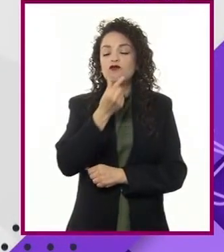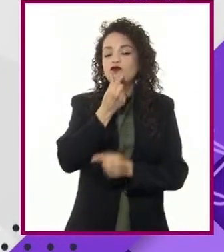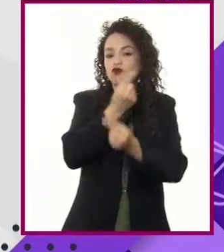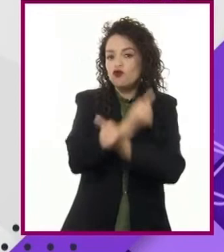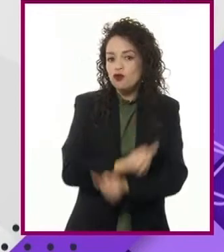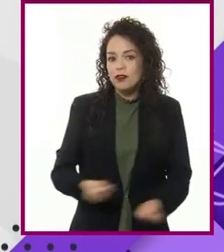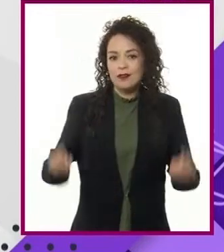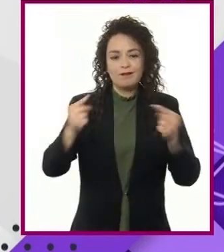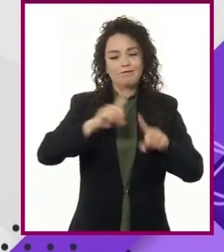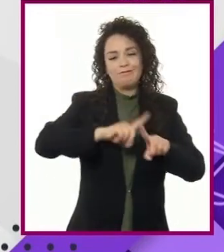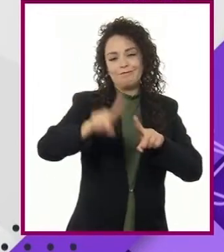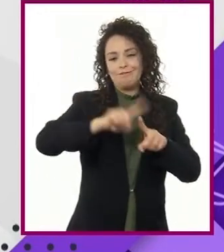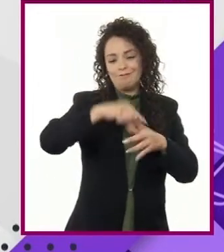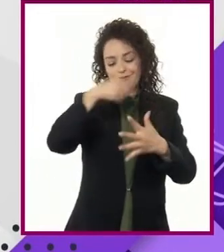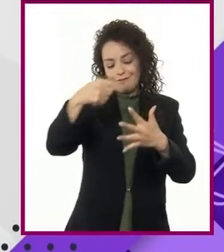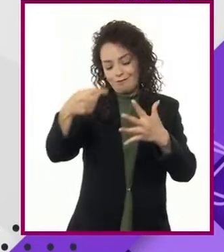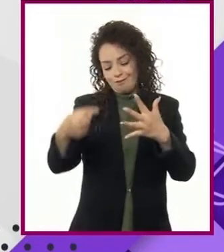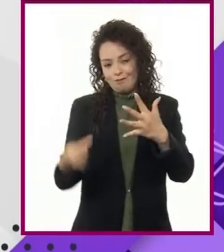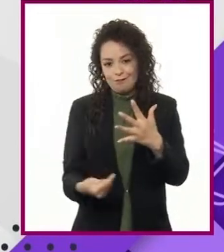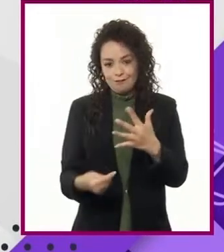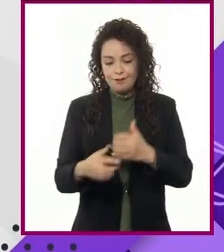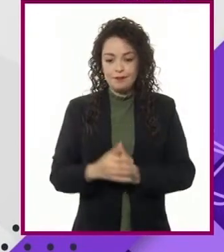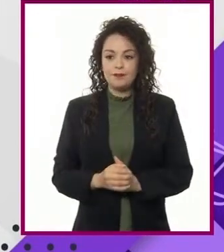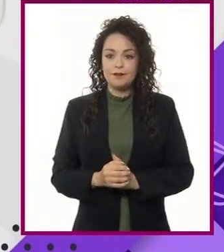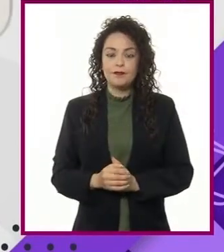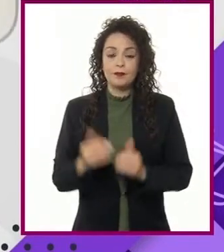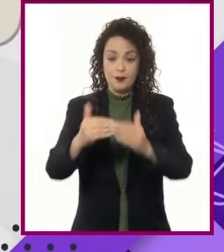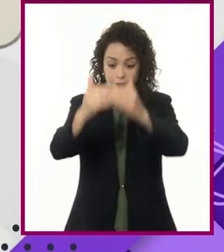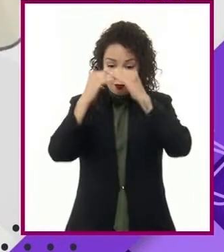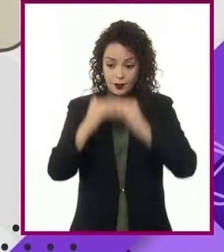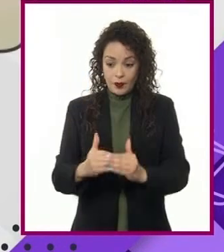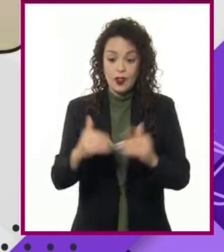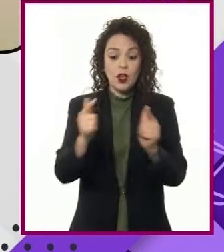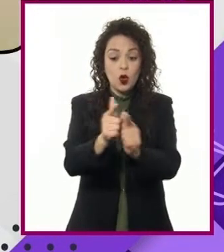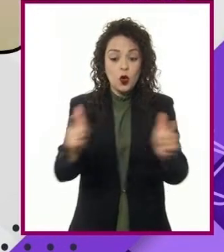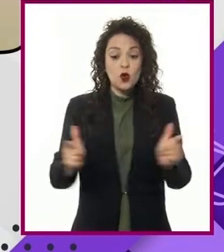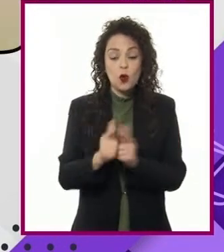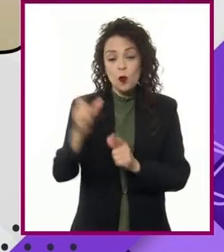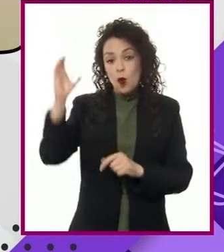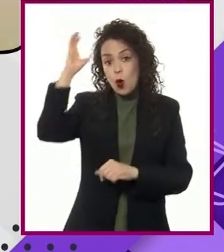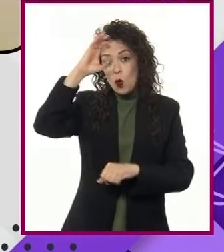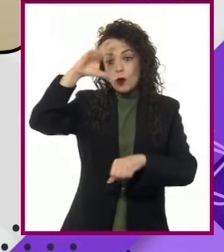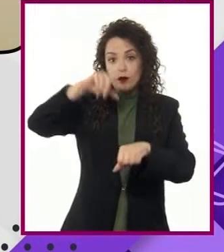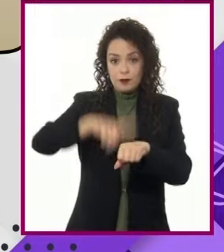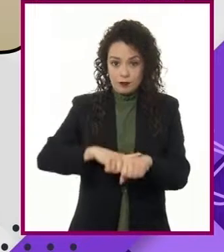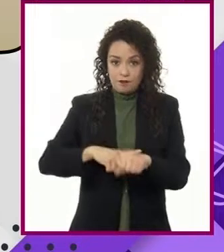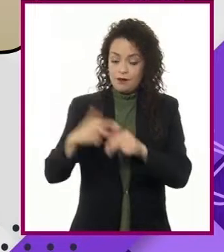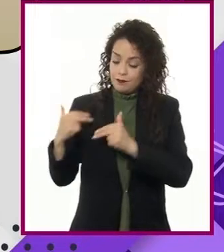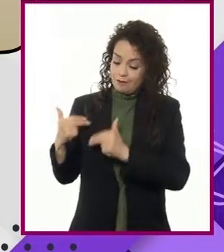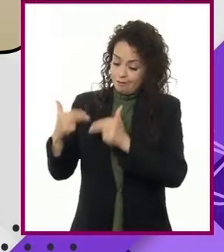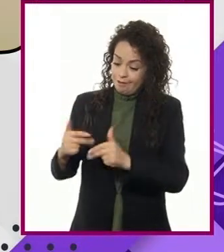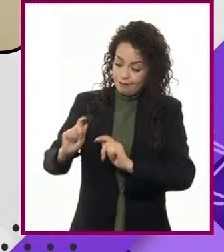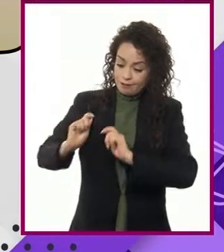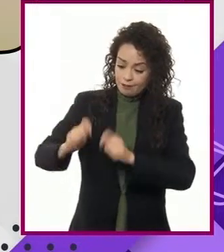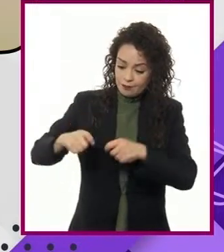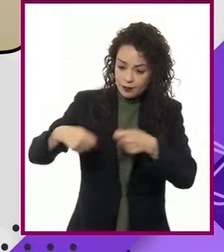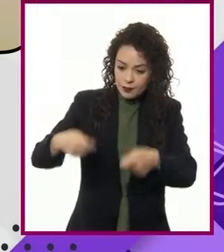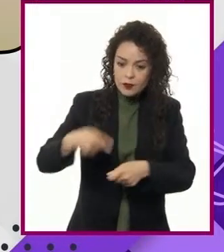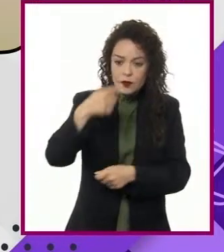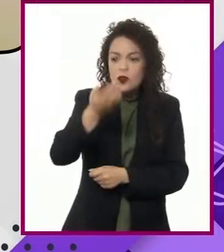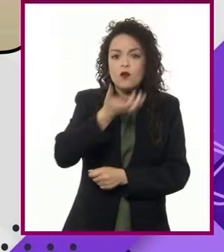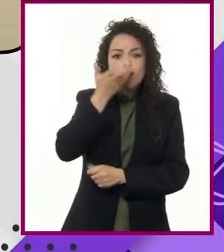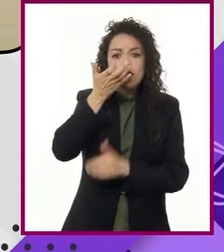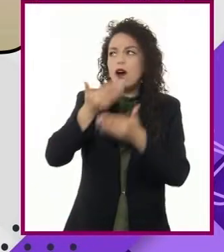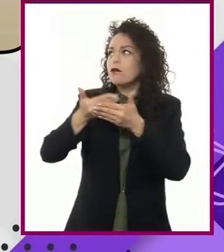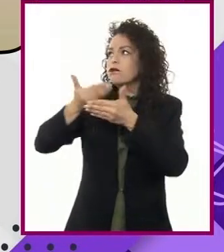niños, etc. Grupos culturales. Se forman por herencia o adopción de usos y costumbres de un pueblo